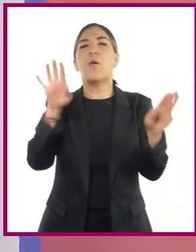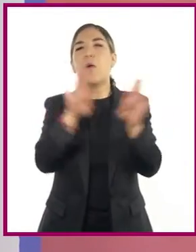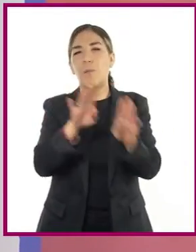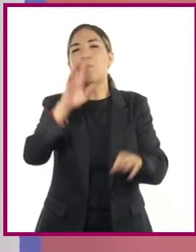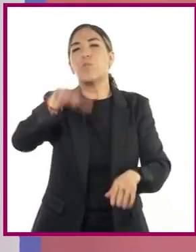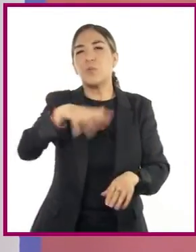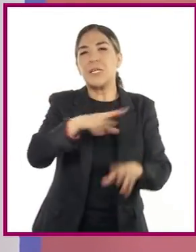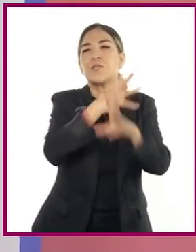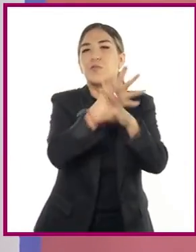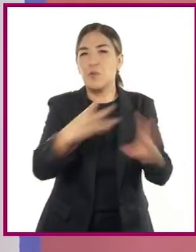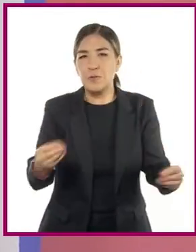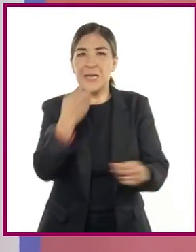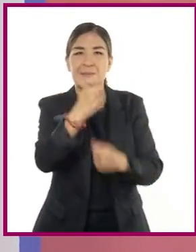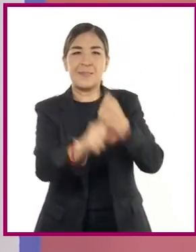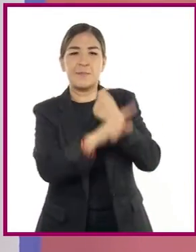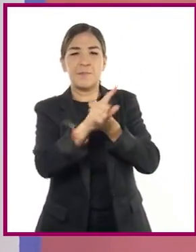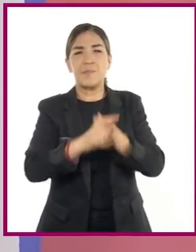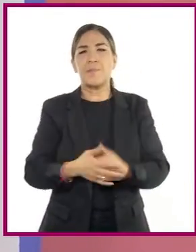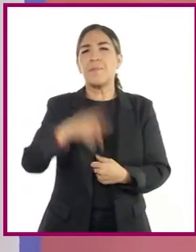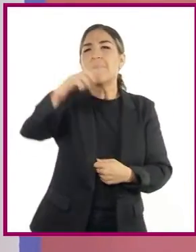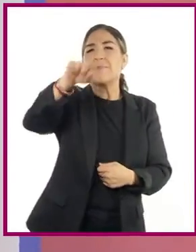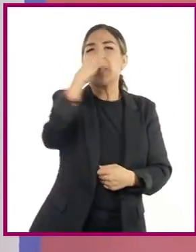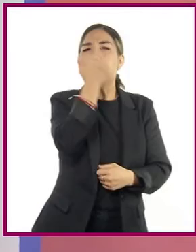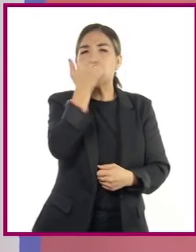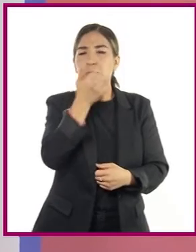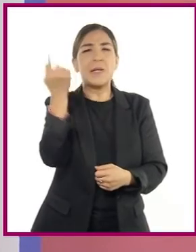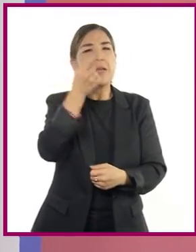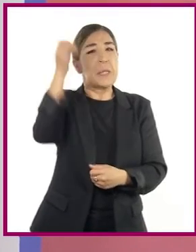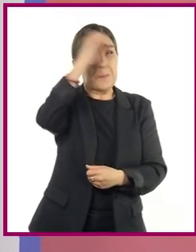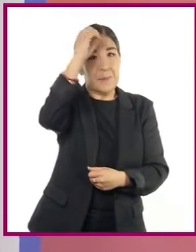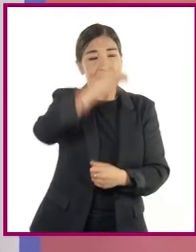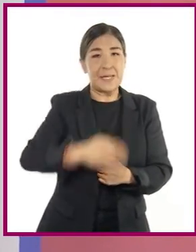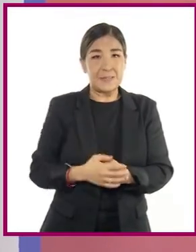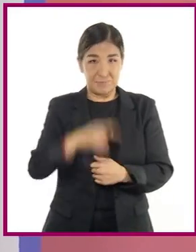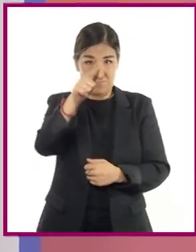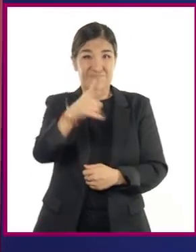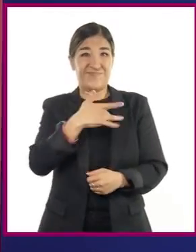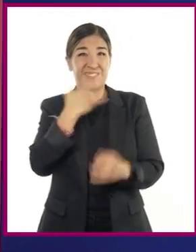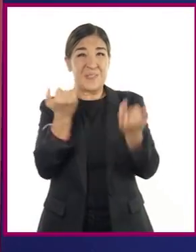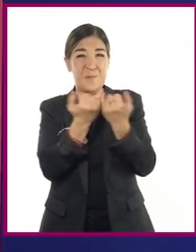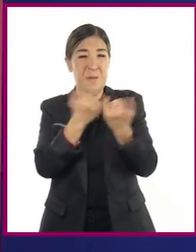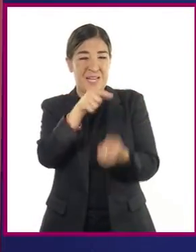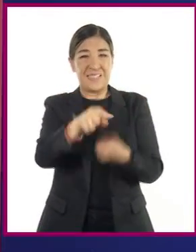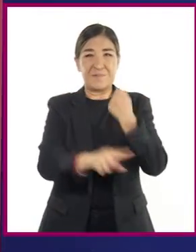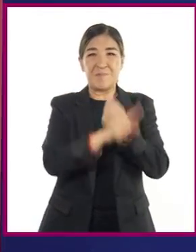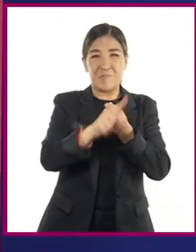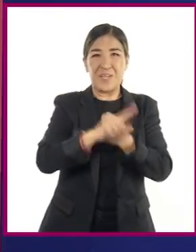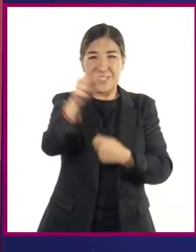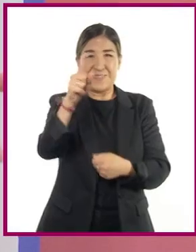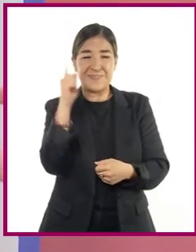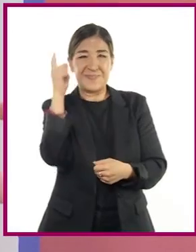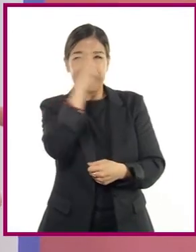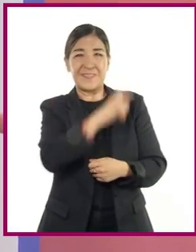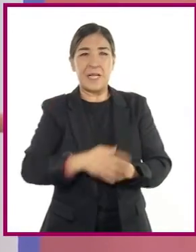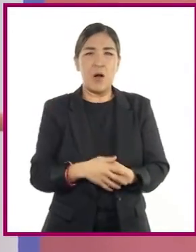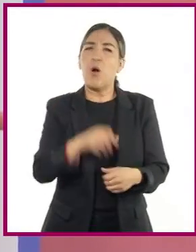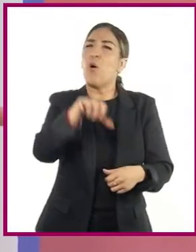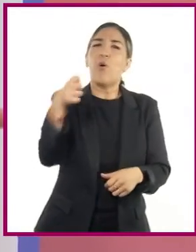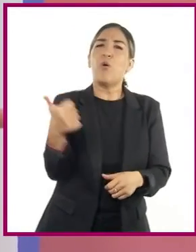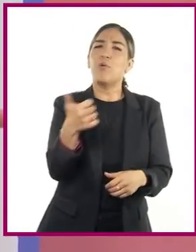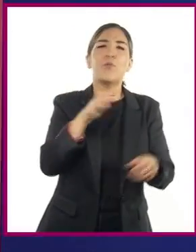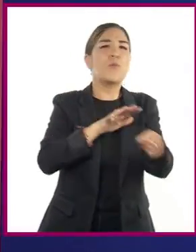las alumnas y alumnos, cómo ven? ¿Se identifican con este problema? ¿Se les ocurren otras causas